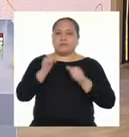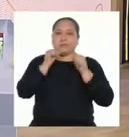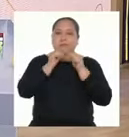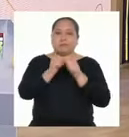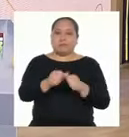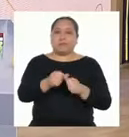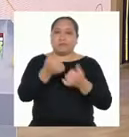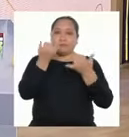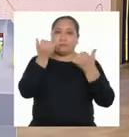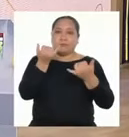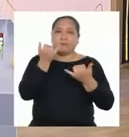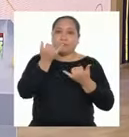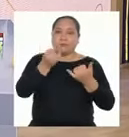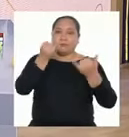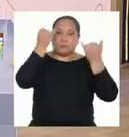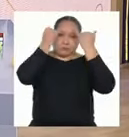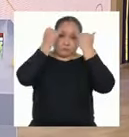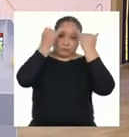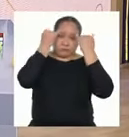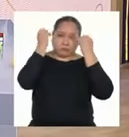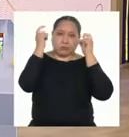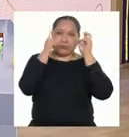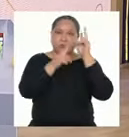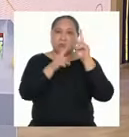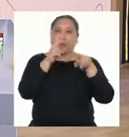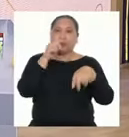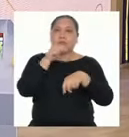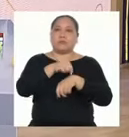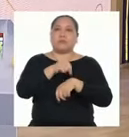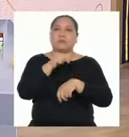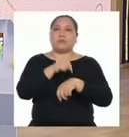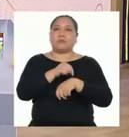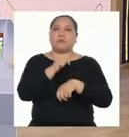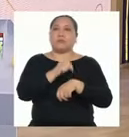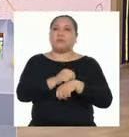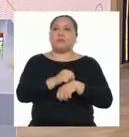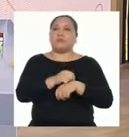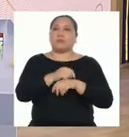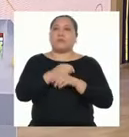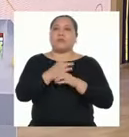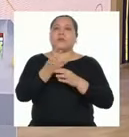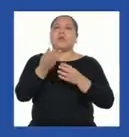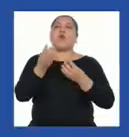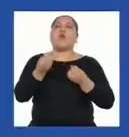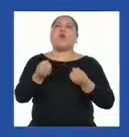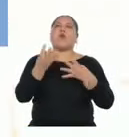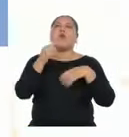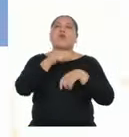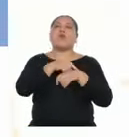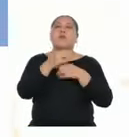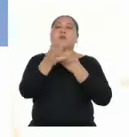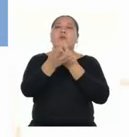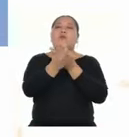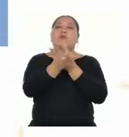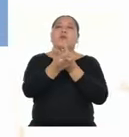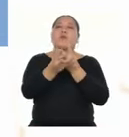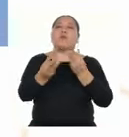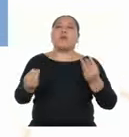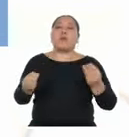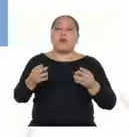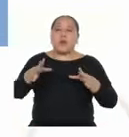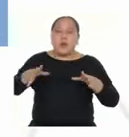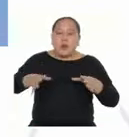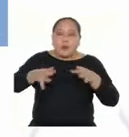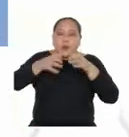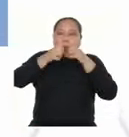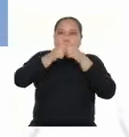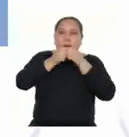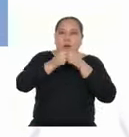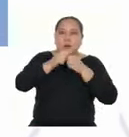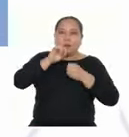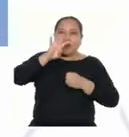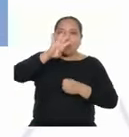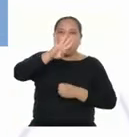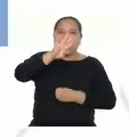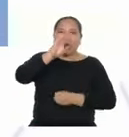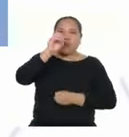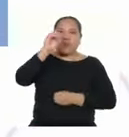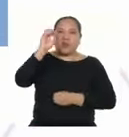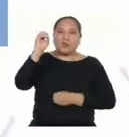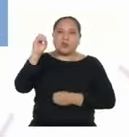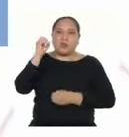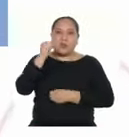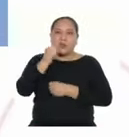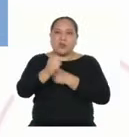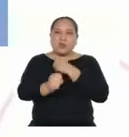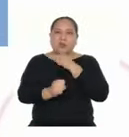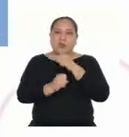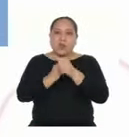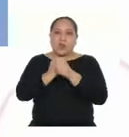Sigamos ahora con la imagen para ver el tiempo aproximado de degradación de ciertos plásticos. Una bolsa,